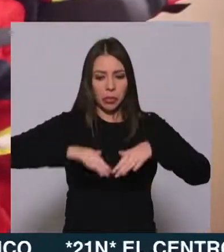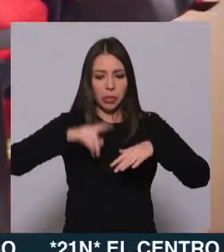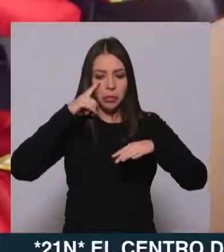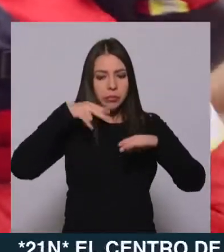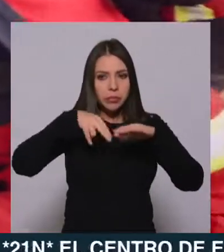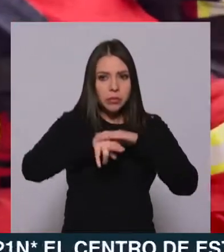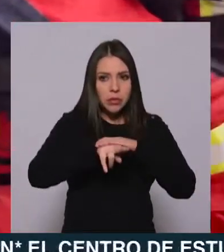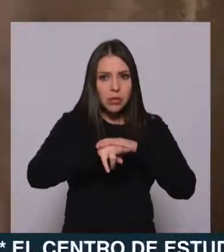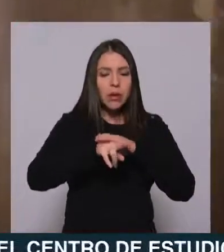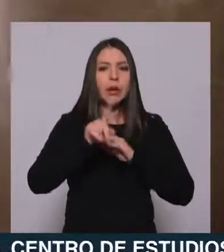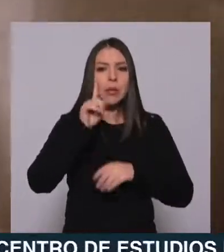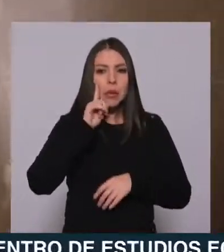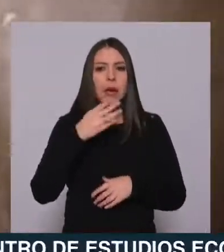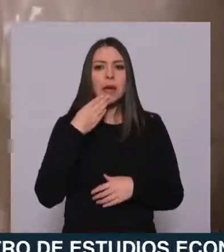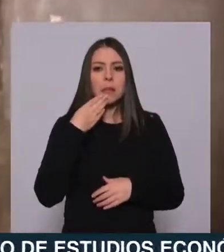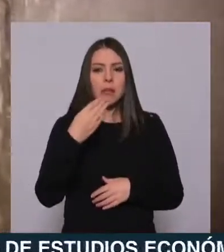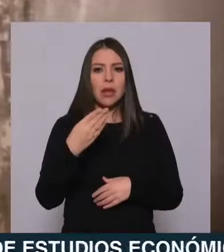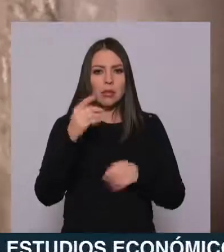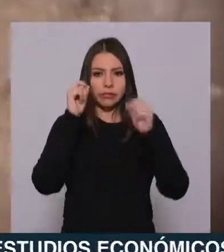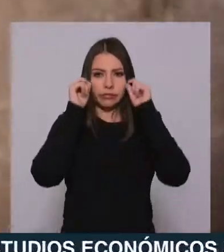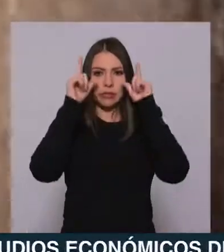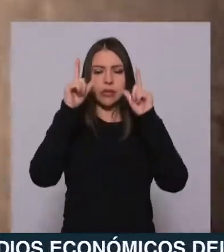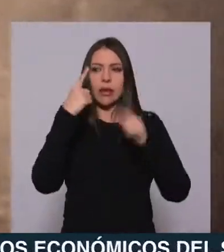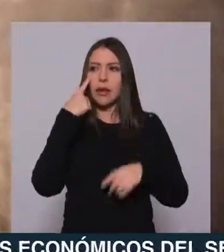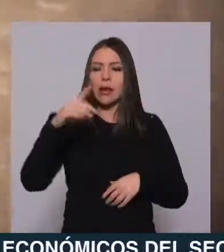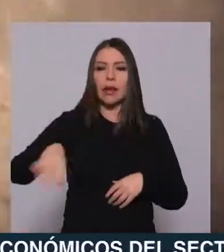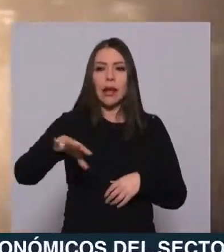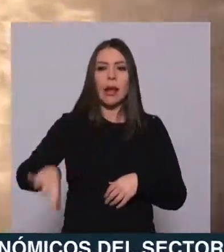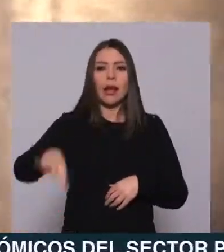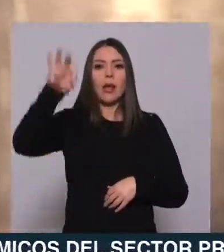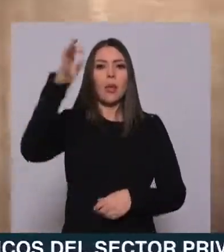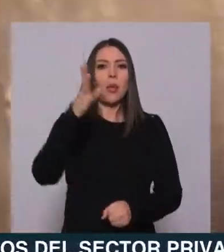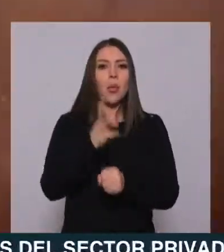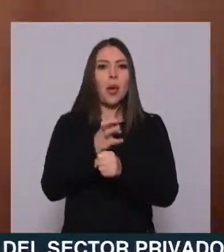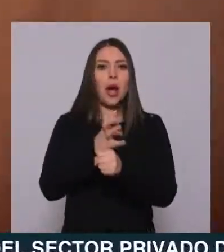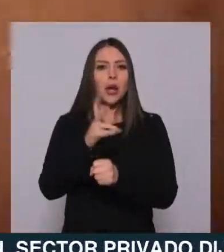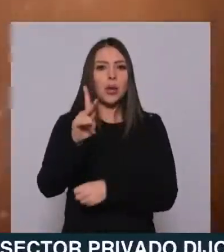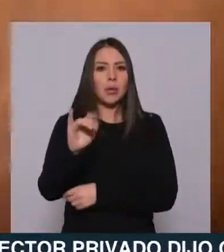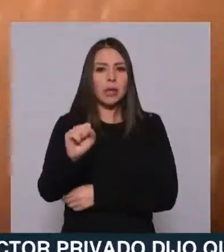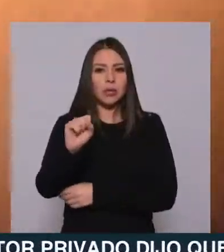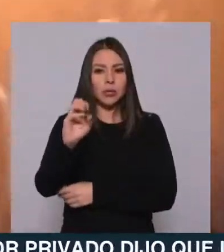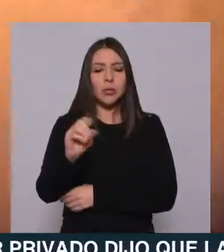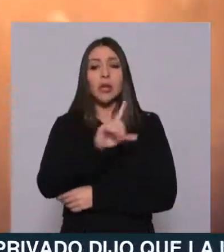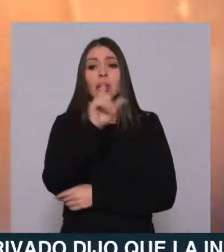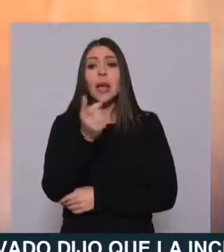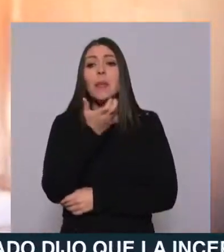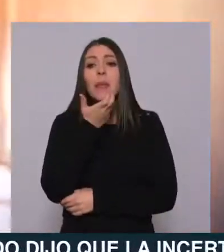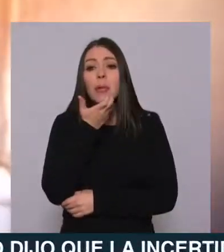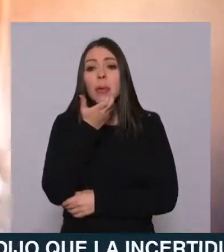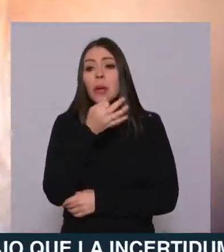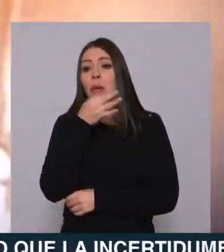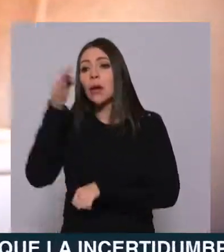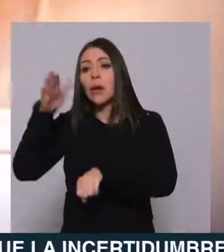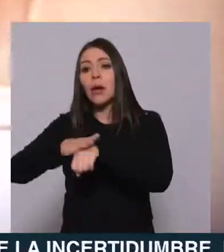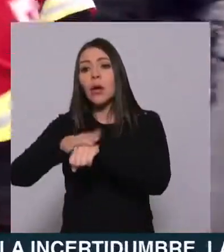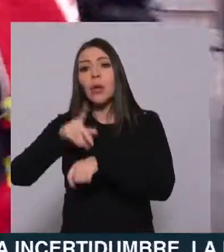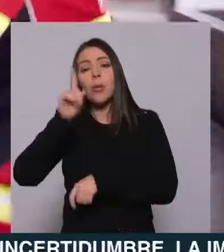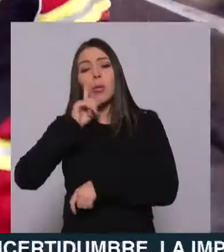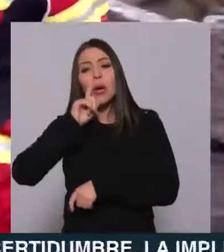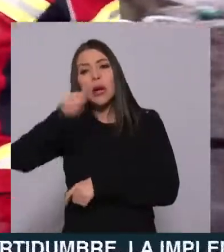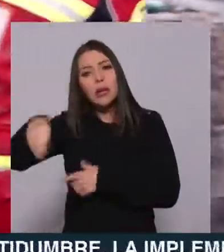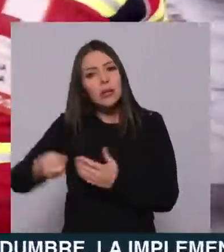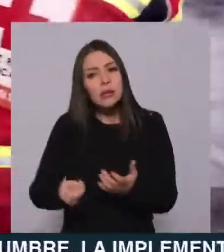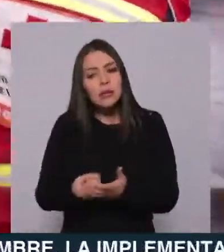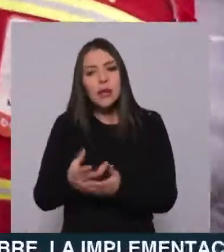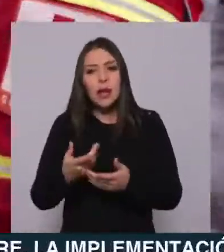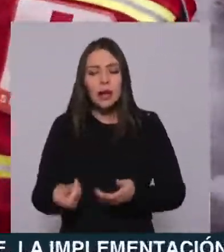encontraron el 4º piso. Se dio aviso por radio para que ingresara otro equipo y extrajera a la paciente para llevarla al área